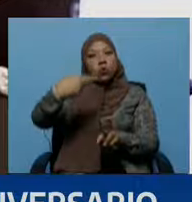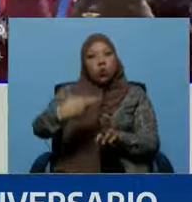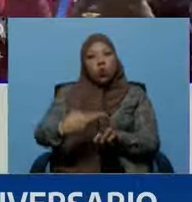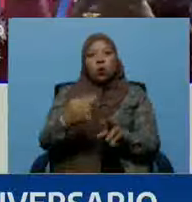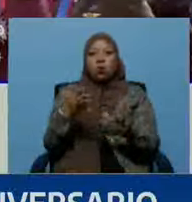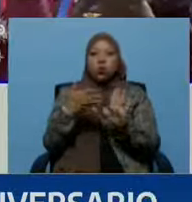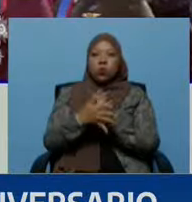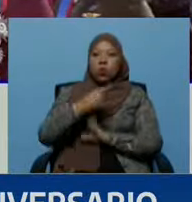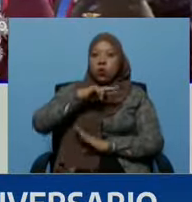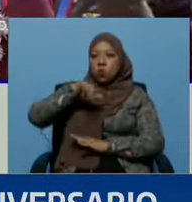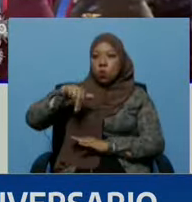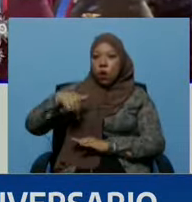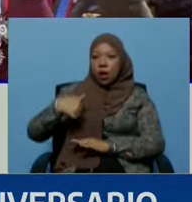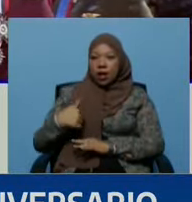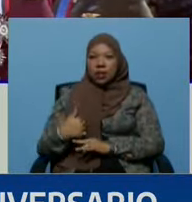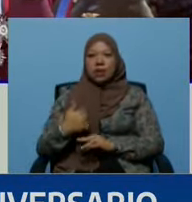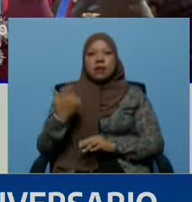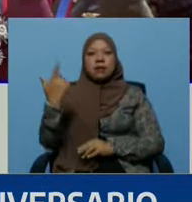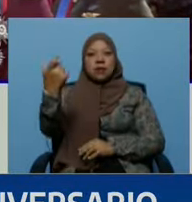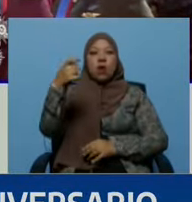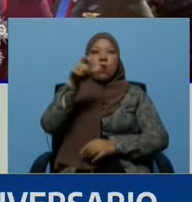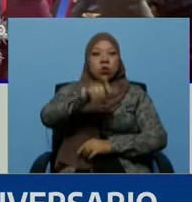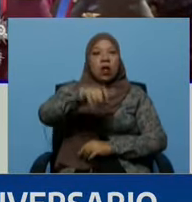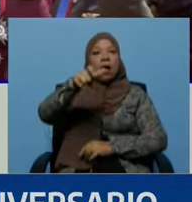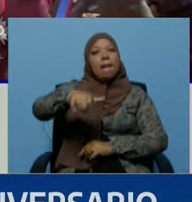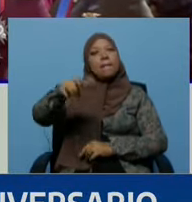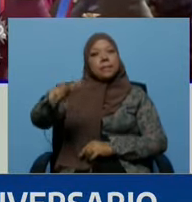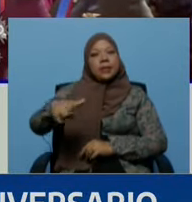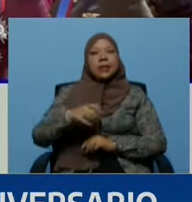es nuestra divisa.